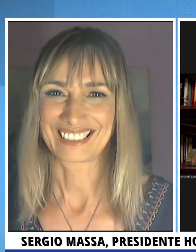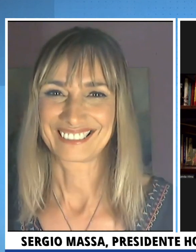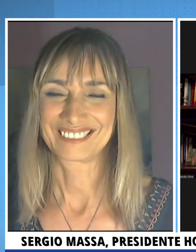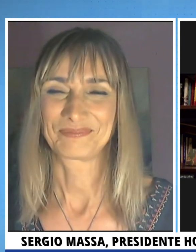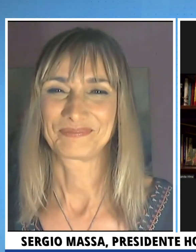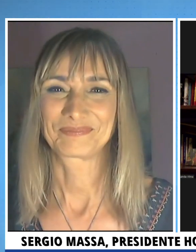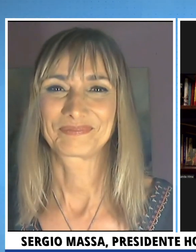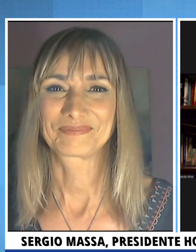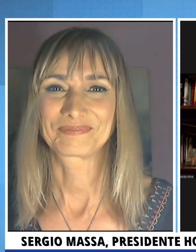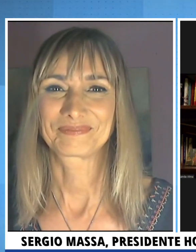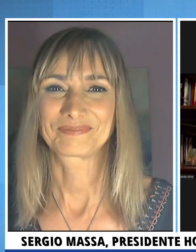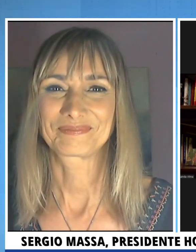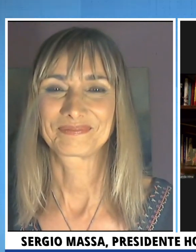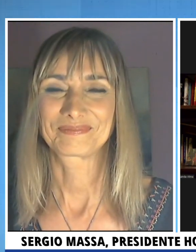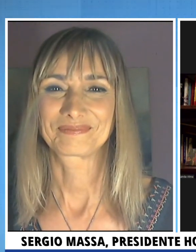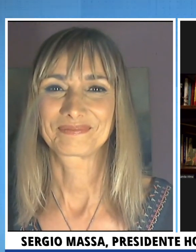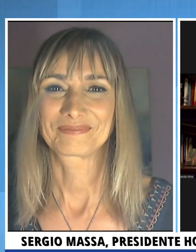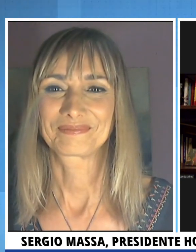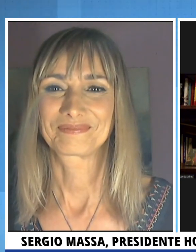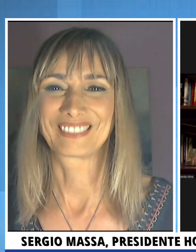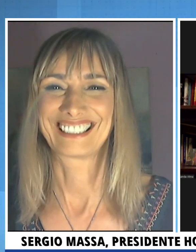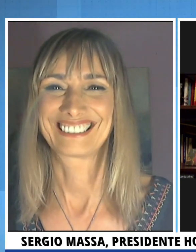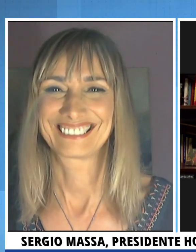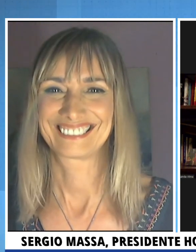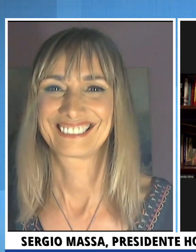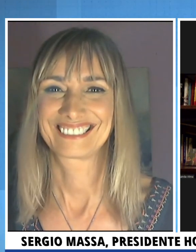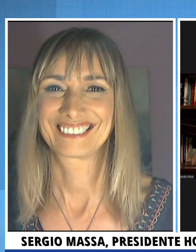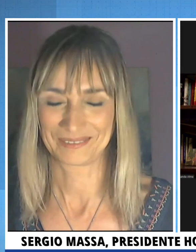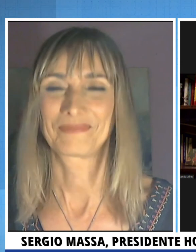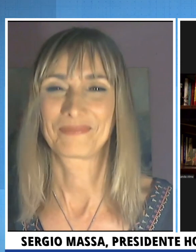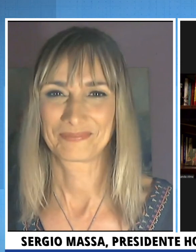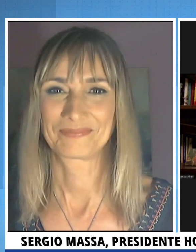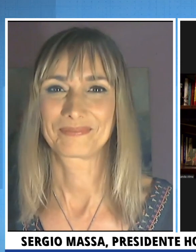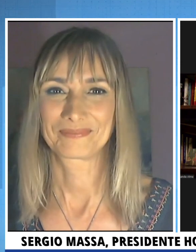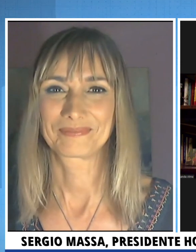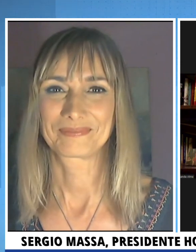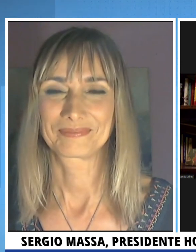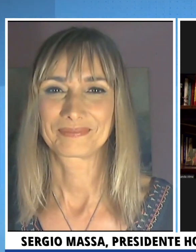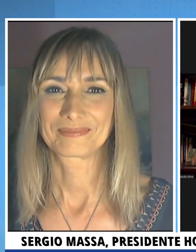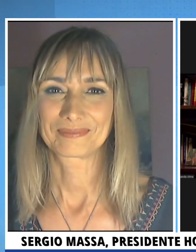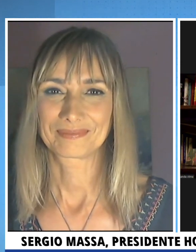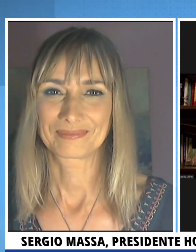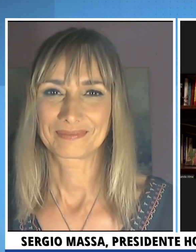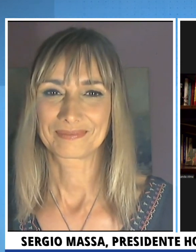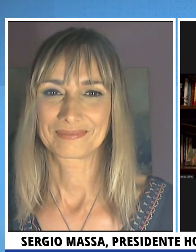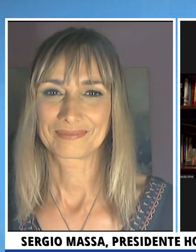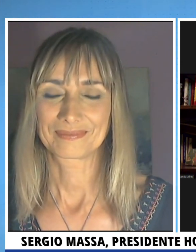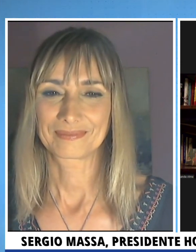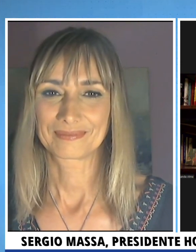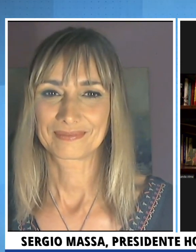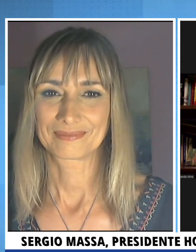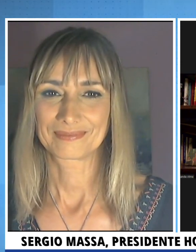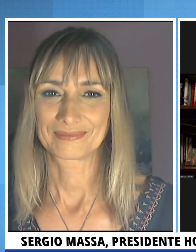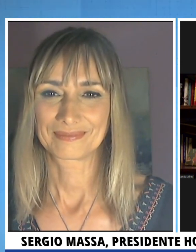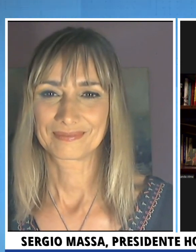protocolo que autoriza el funcionamiento de las sesiones remotas. Pues bien, ese protocolo del que tanto hemos